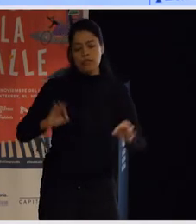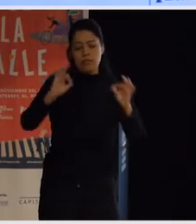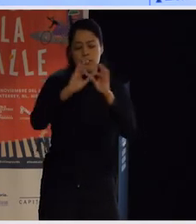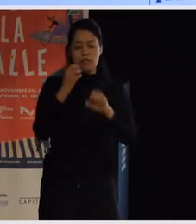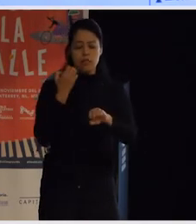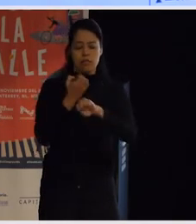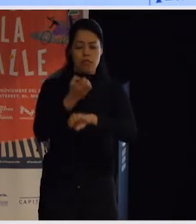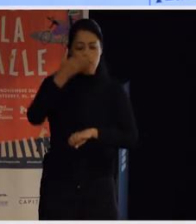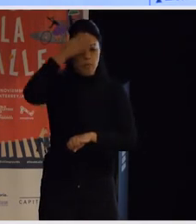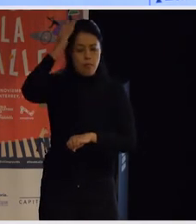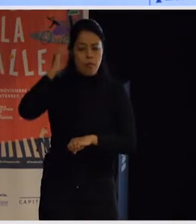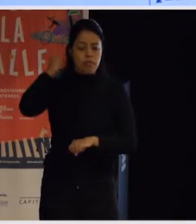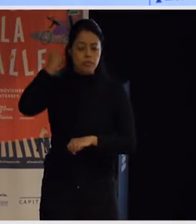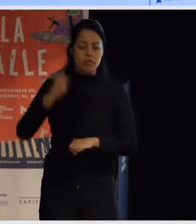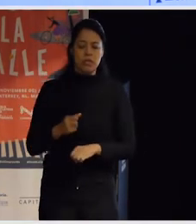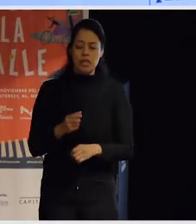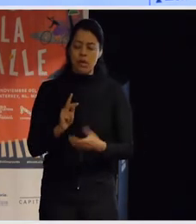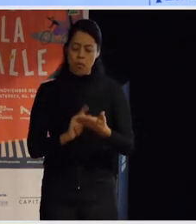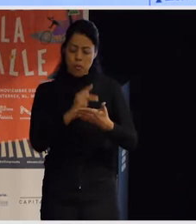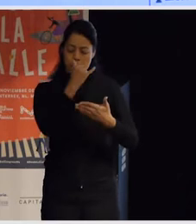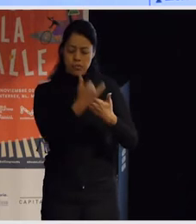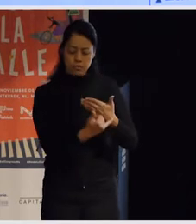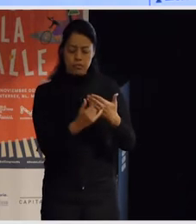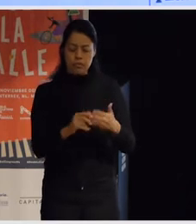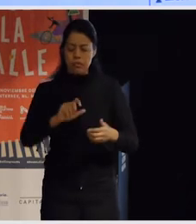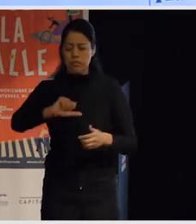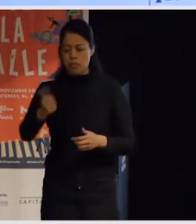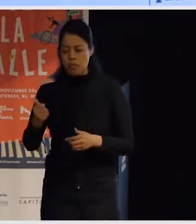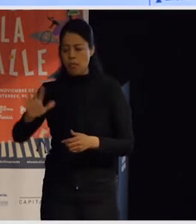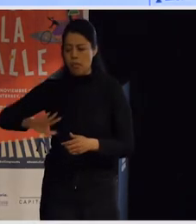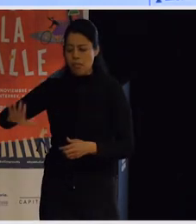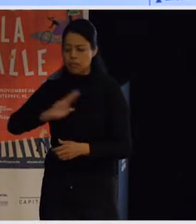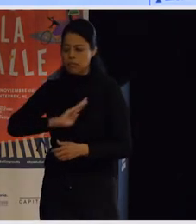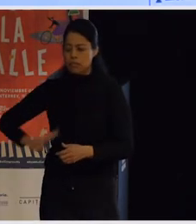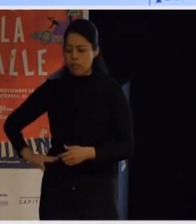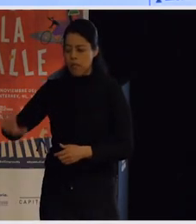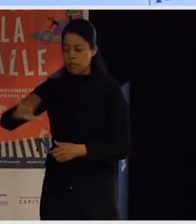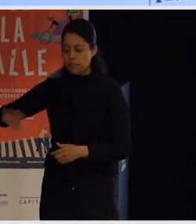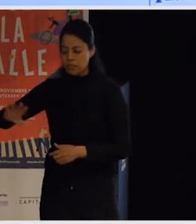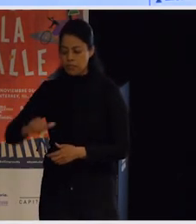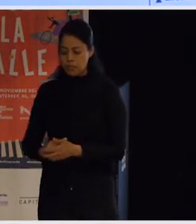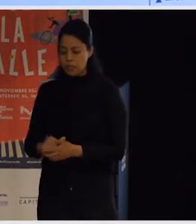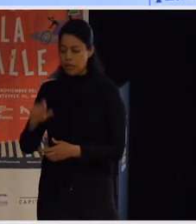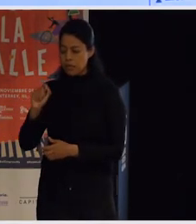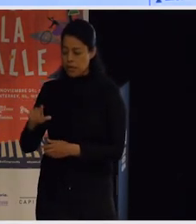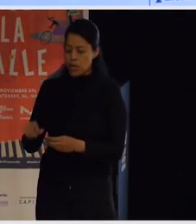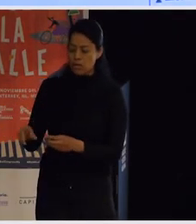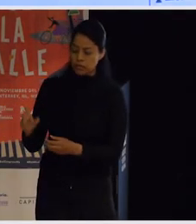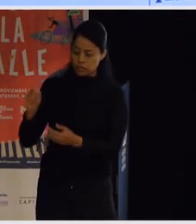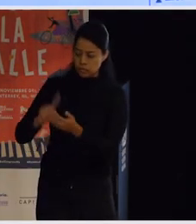con en un proyecto en otro municipio que se llama jiutepec que es forma parte de la zona metropolitana de